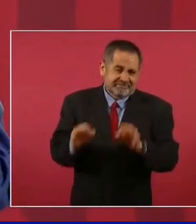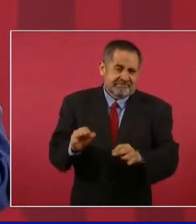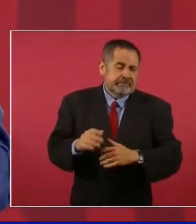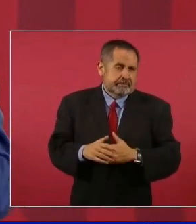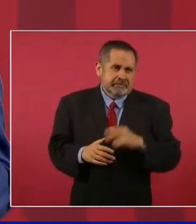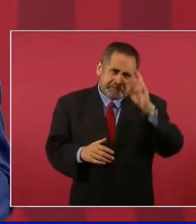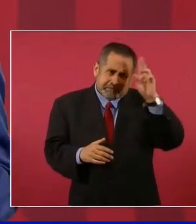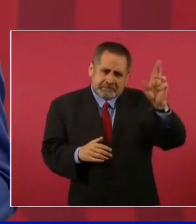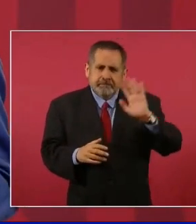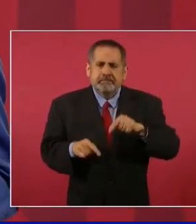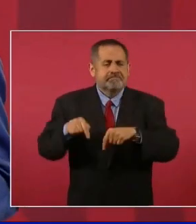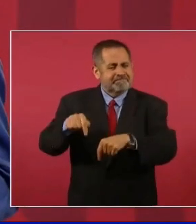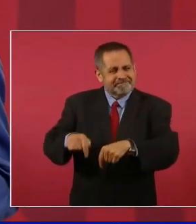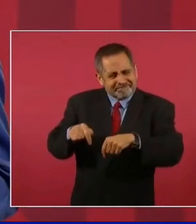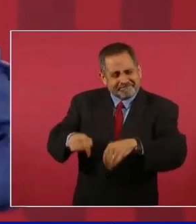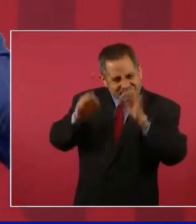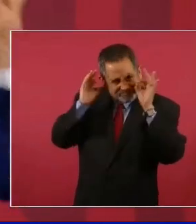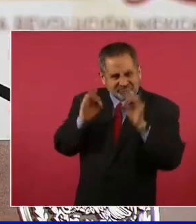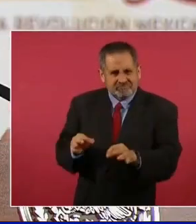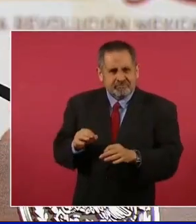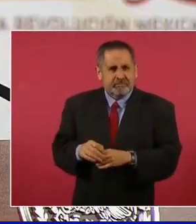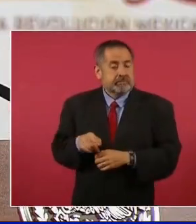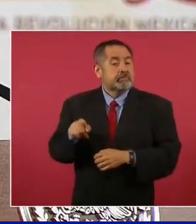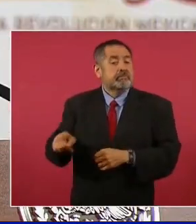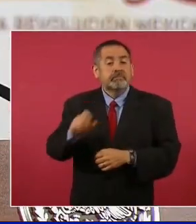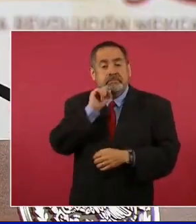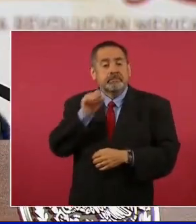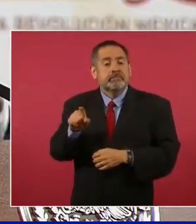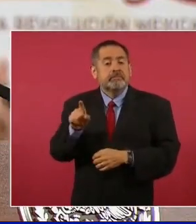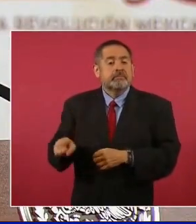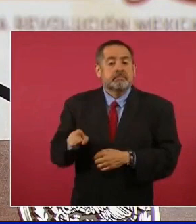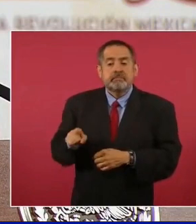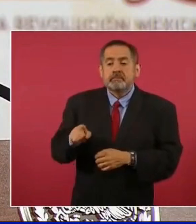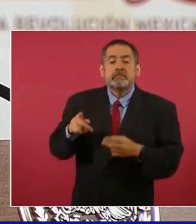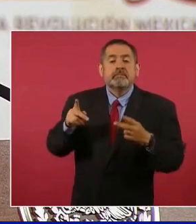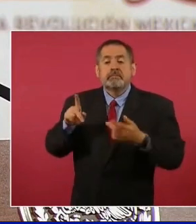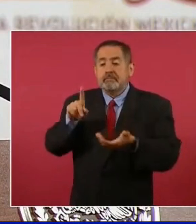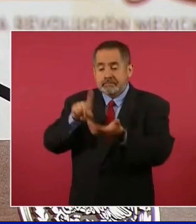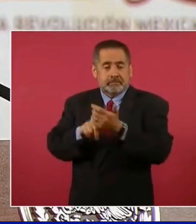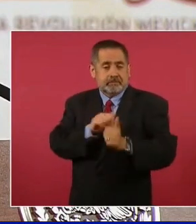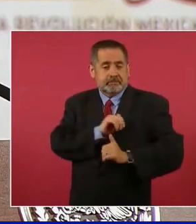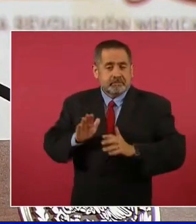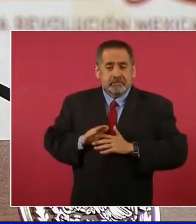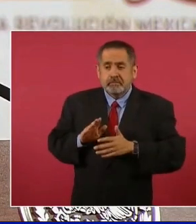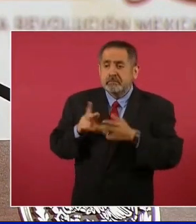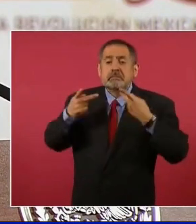Este es un ejército, además, surgido del pueblo.